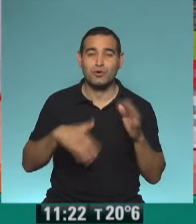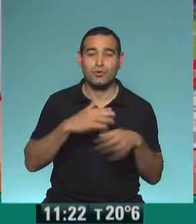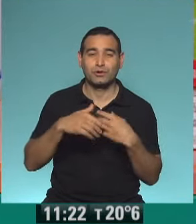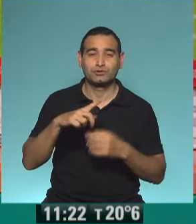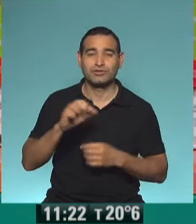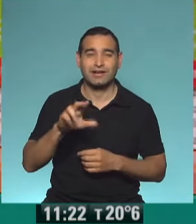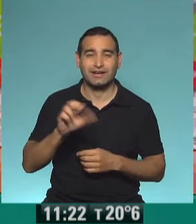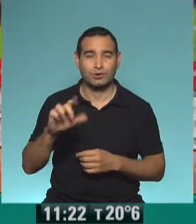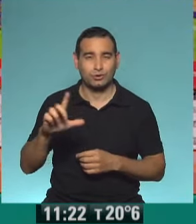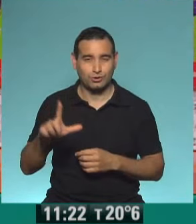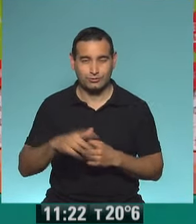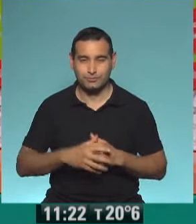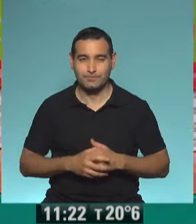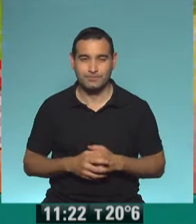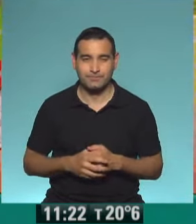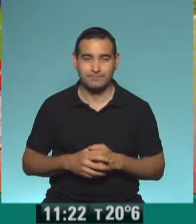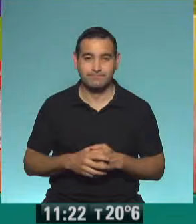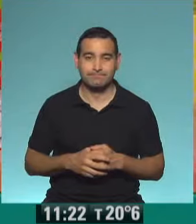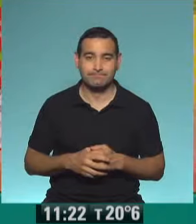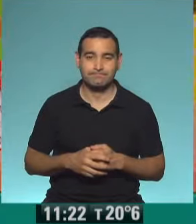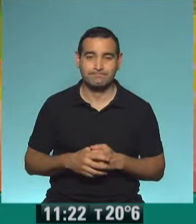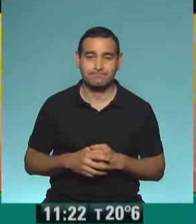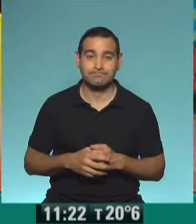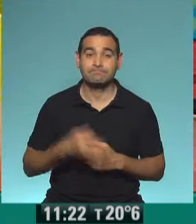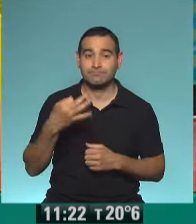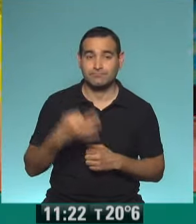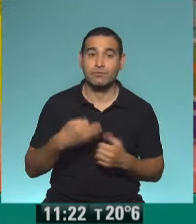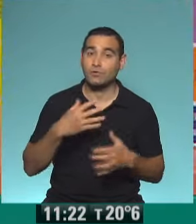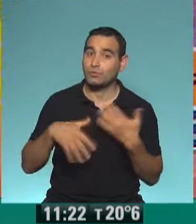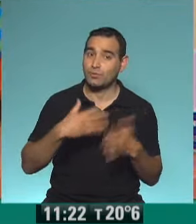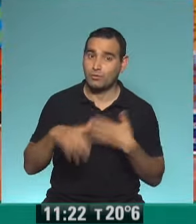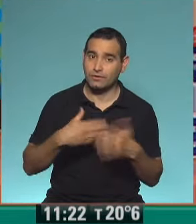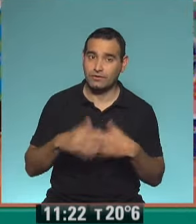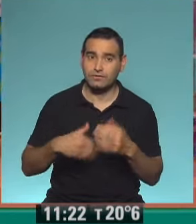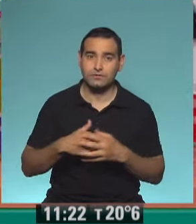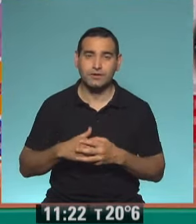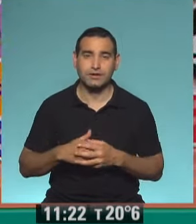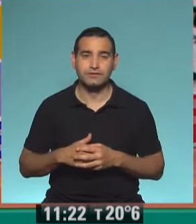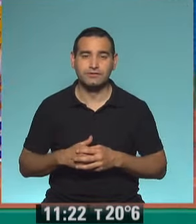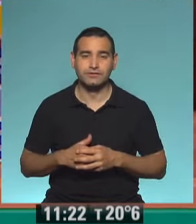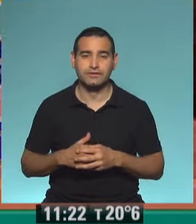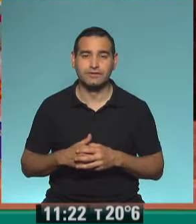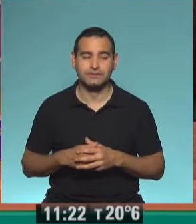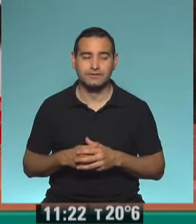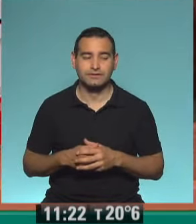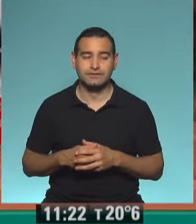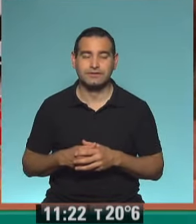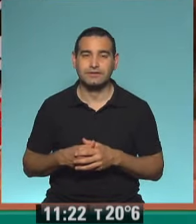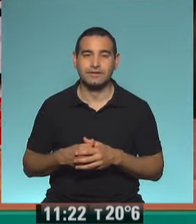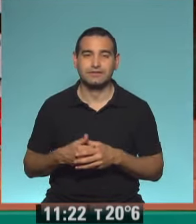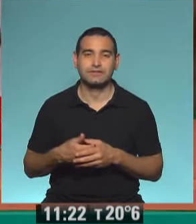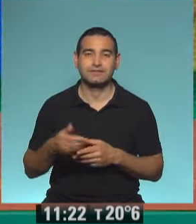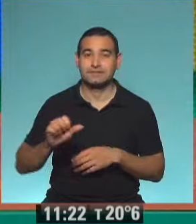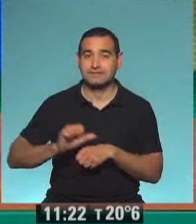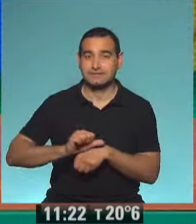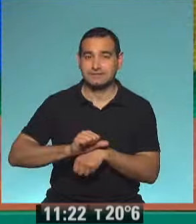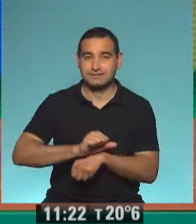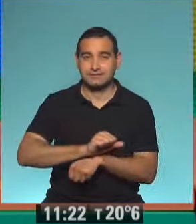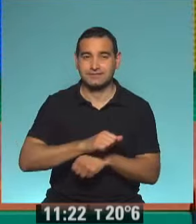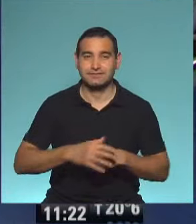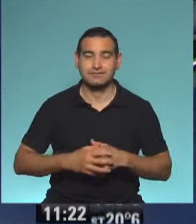Caracol! Exactamente. Entonces, Juegos del Caracol. ¿Se acuerdan? Estuvimos charlando con Paula el otro día que con nos contaba Paula Spritz, que